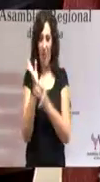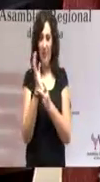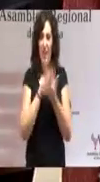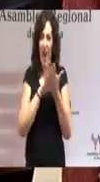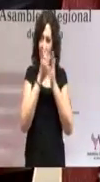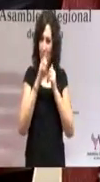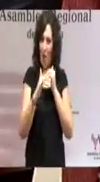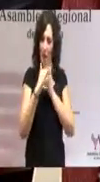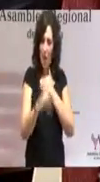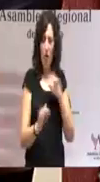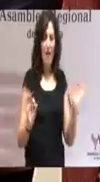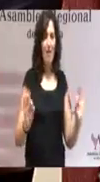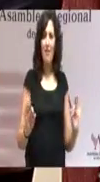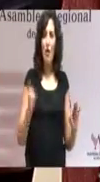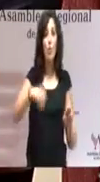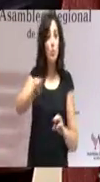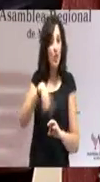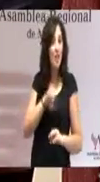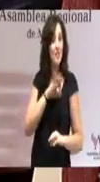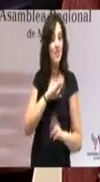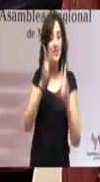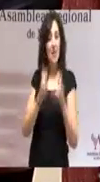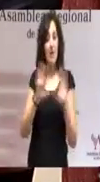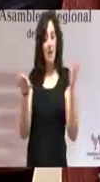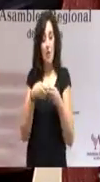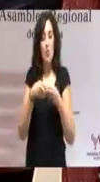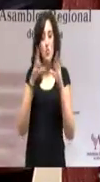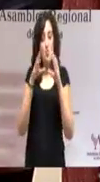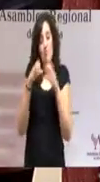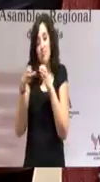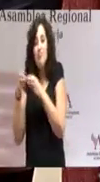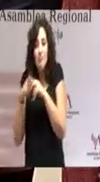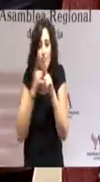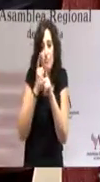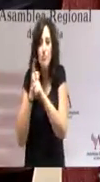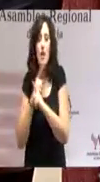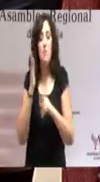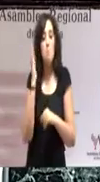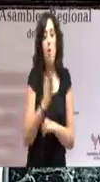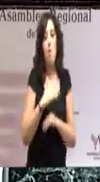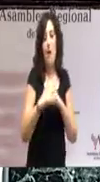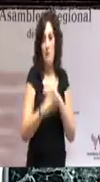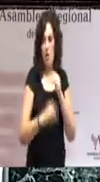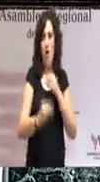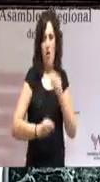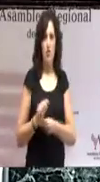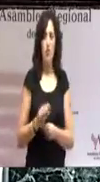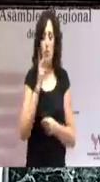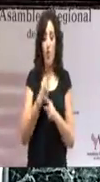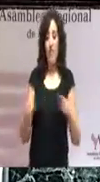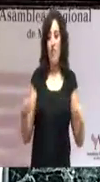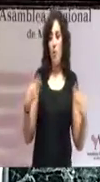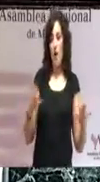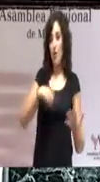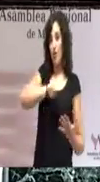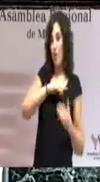han hecho fotos para perjudicar el Mar Menor. ¿Y sabe la diferencia entre ustedes y nosotros? Que nosotros hemos dicho que el